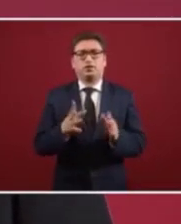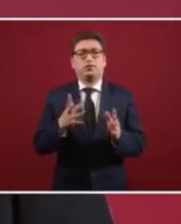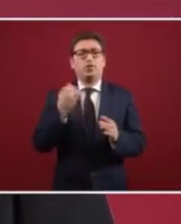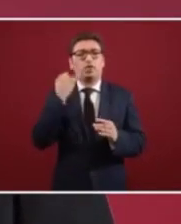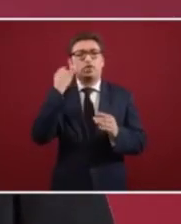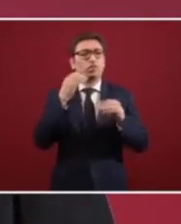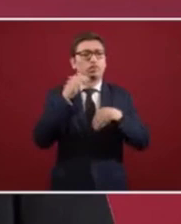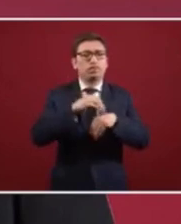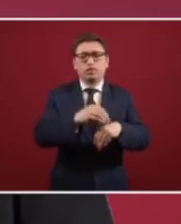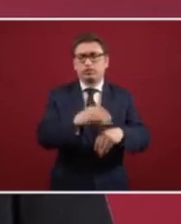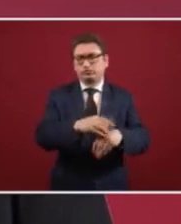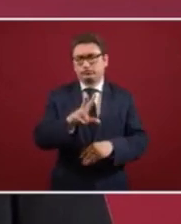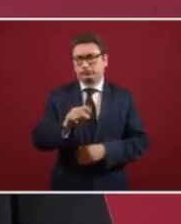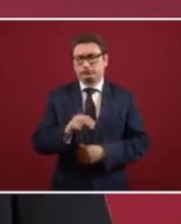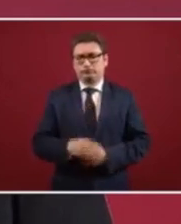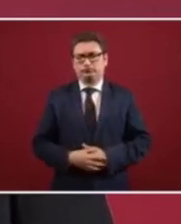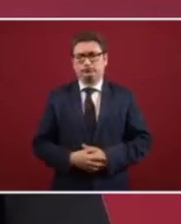artificial.